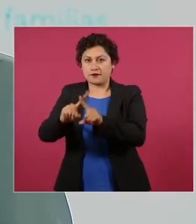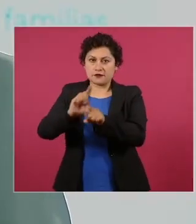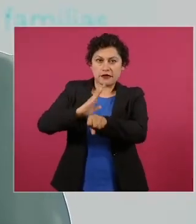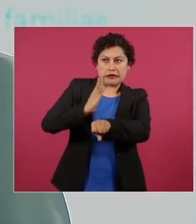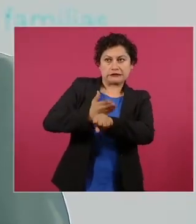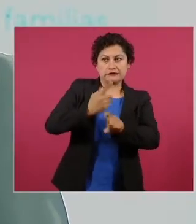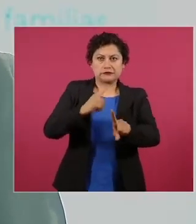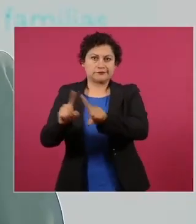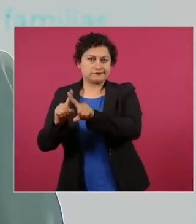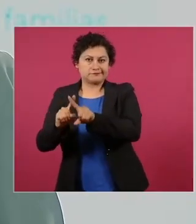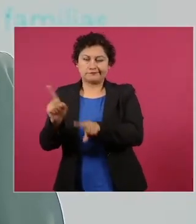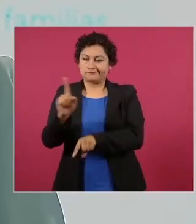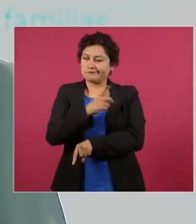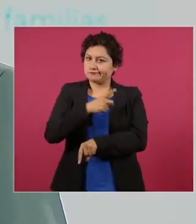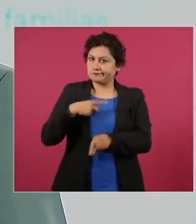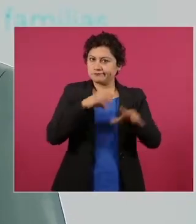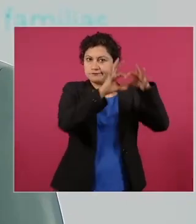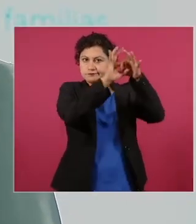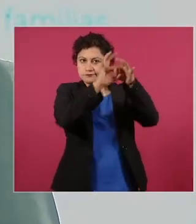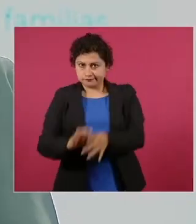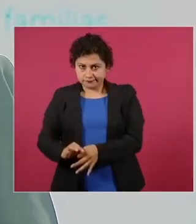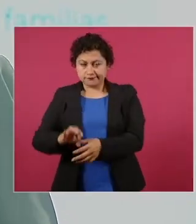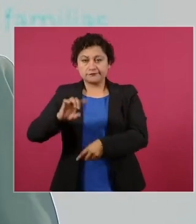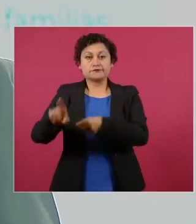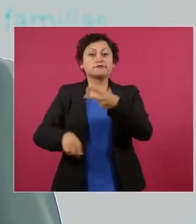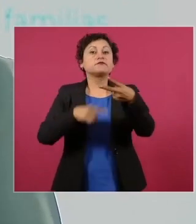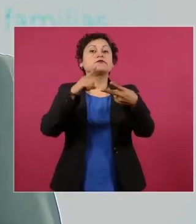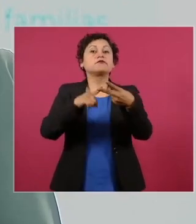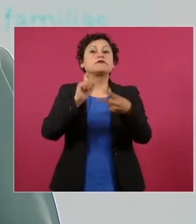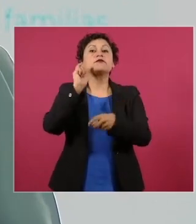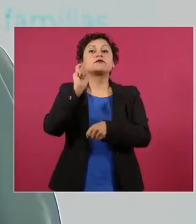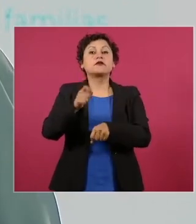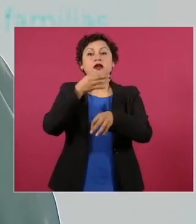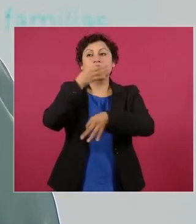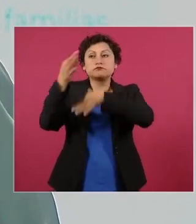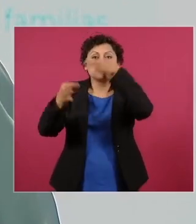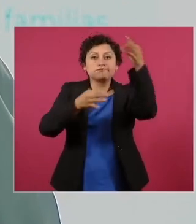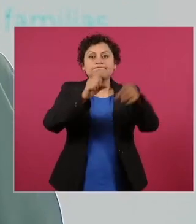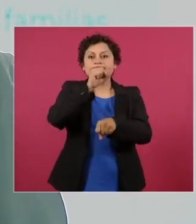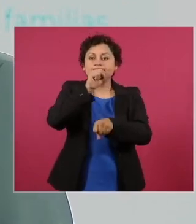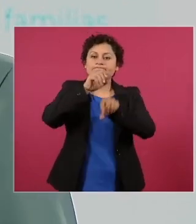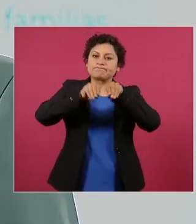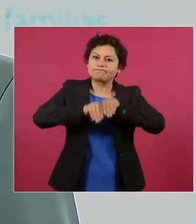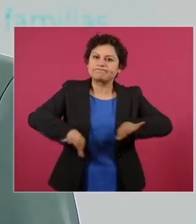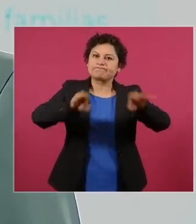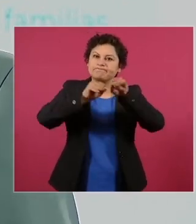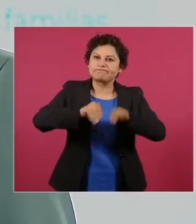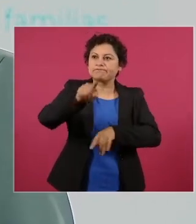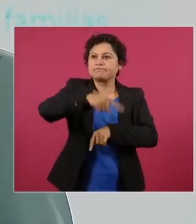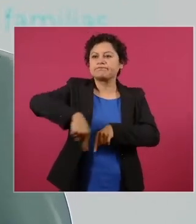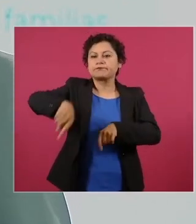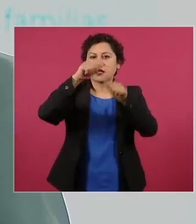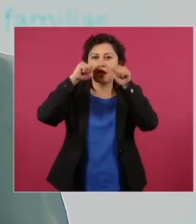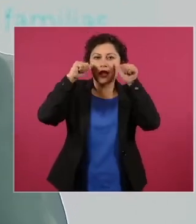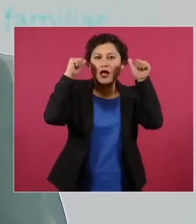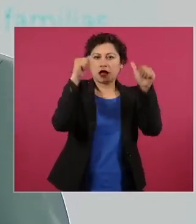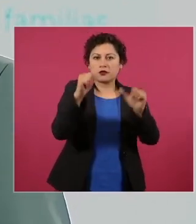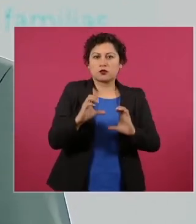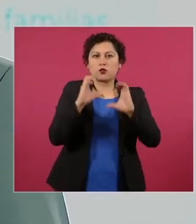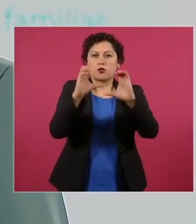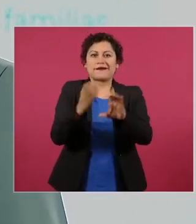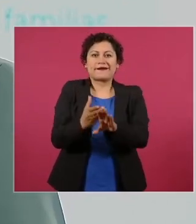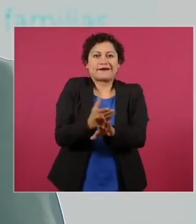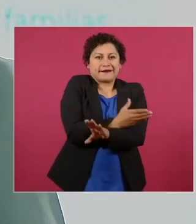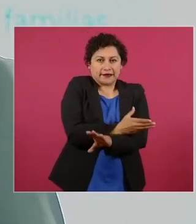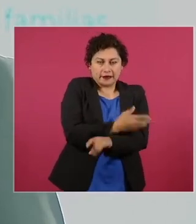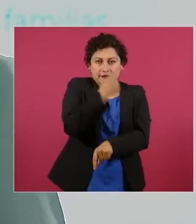Dos, hay que continuar con las campañas de prevención dirigidas a las familias para evitar la violencia